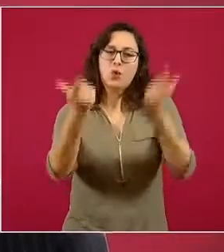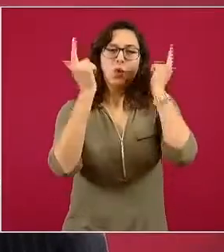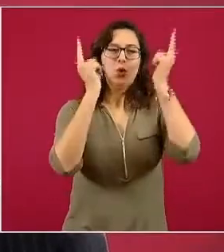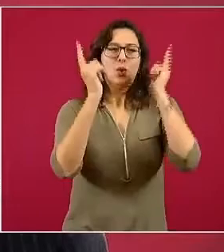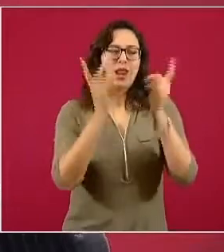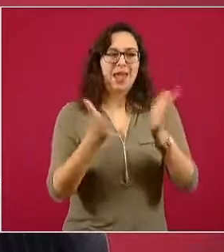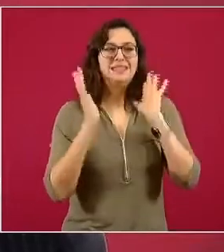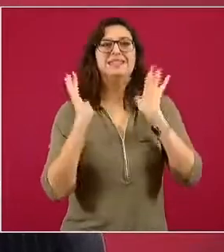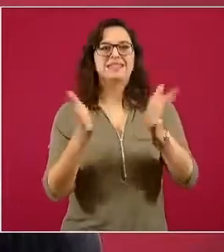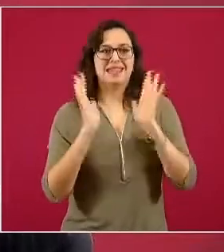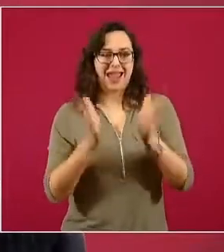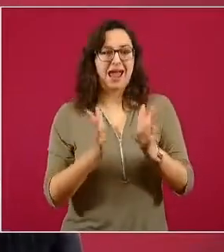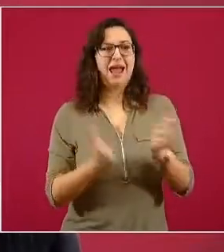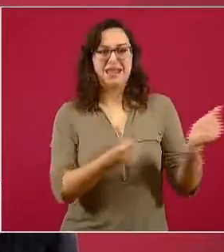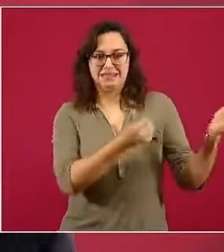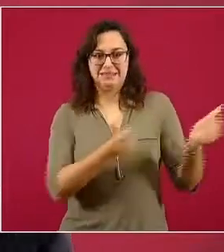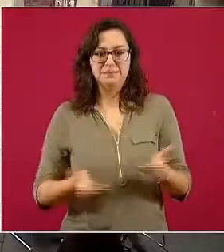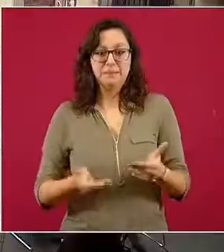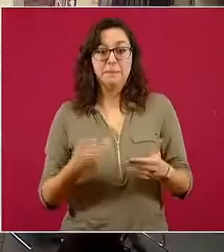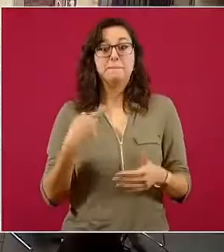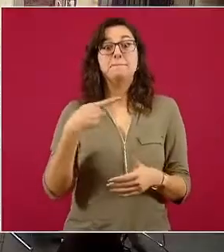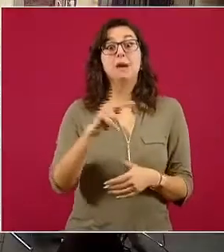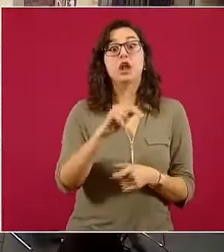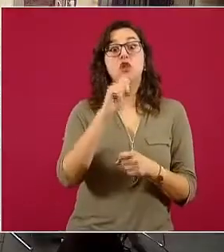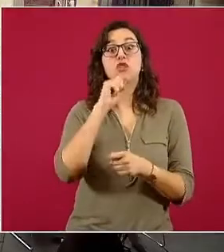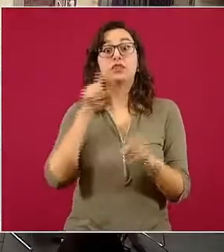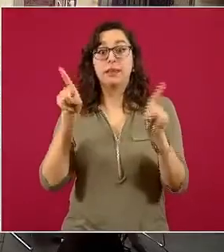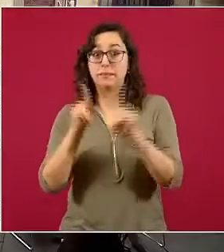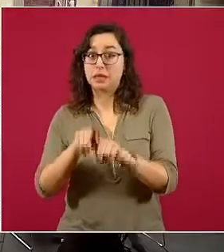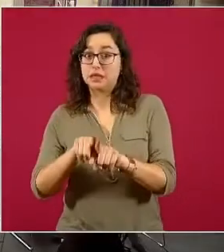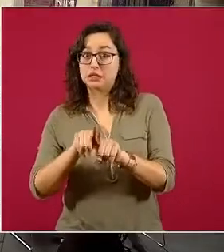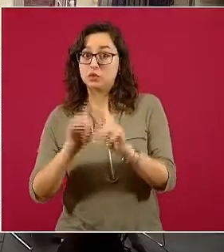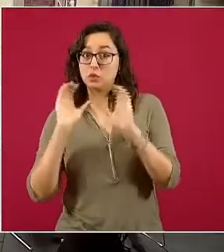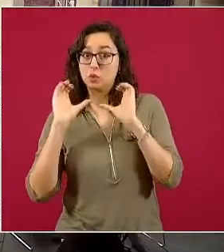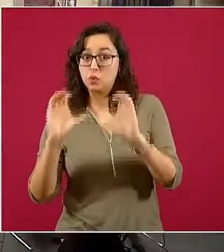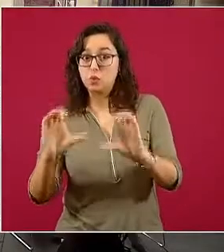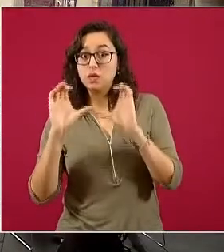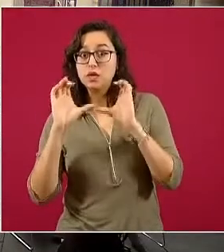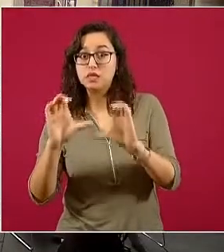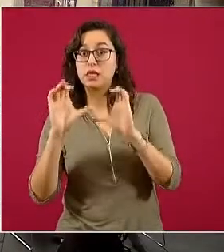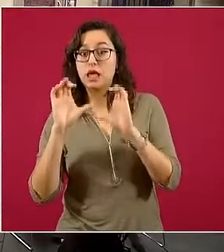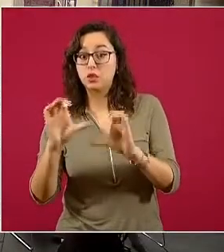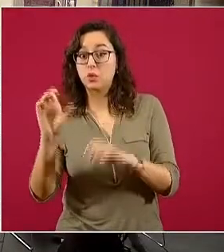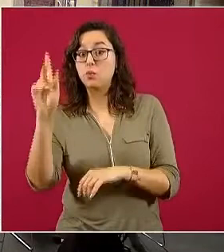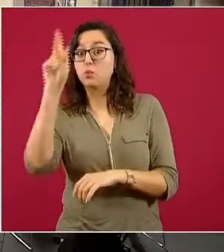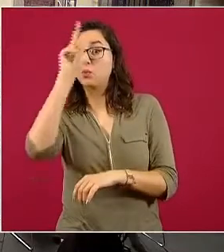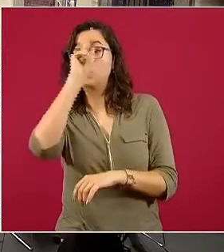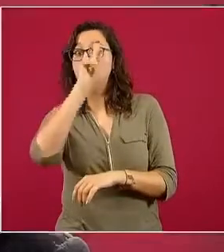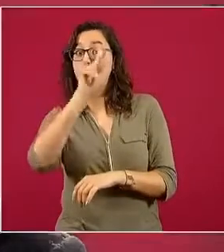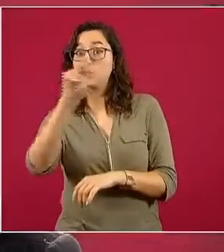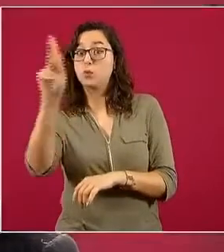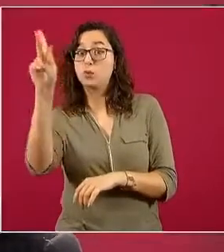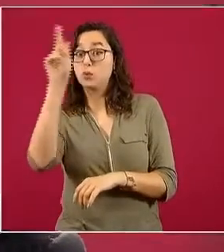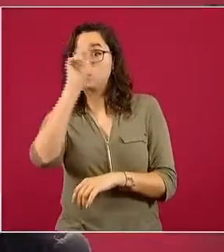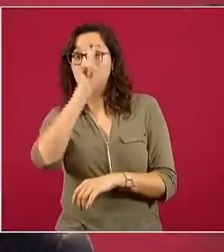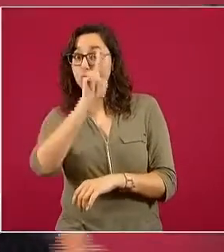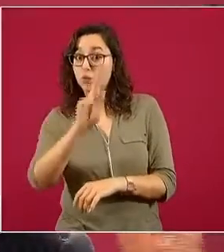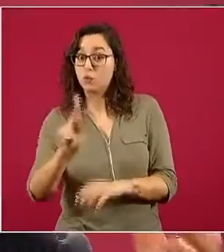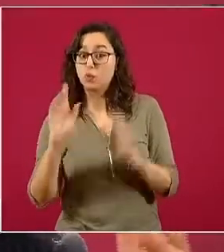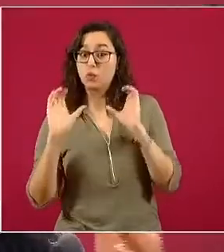prudencia. Prudencia, dos colores del semáforo COVID, gracias Ernesto, estás ahí,